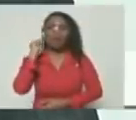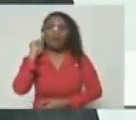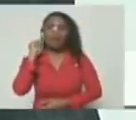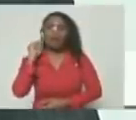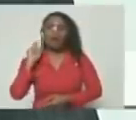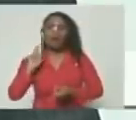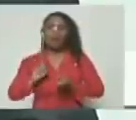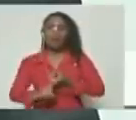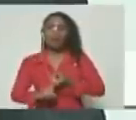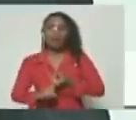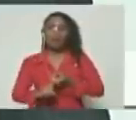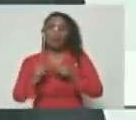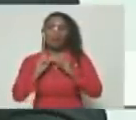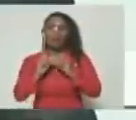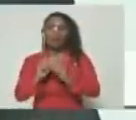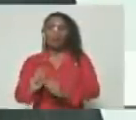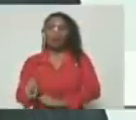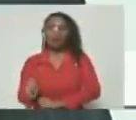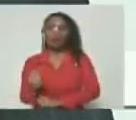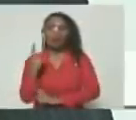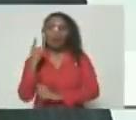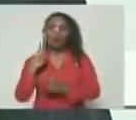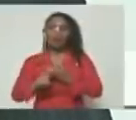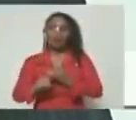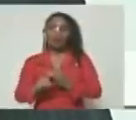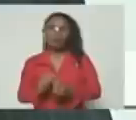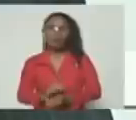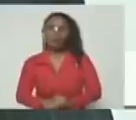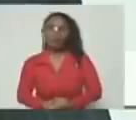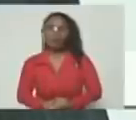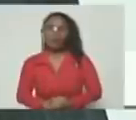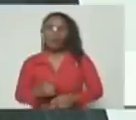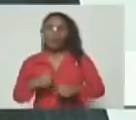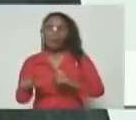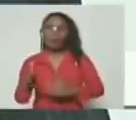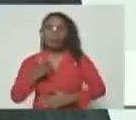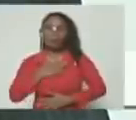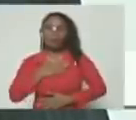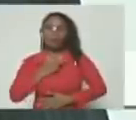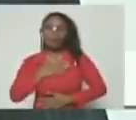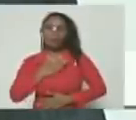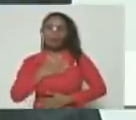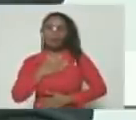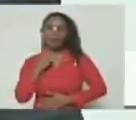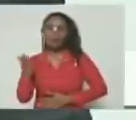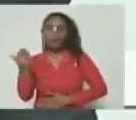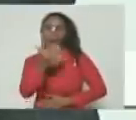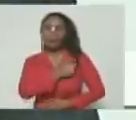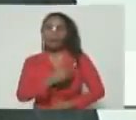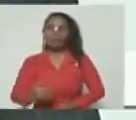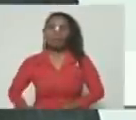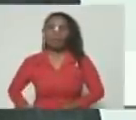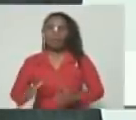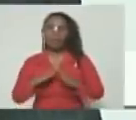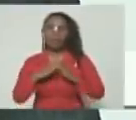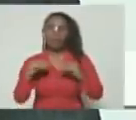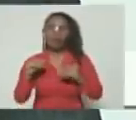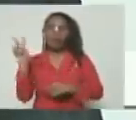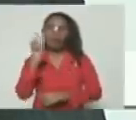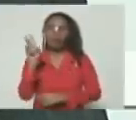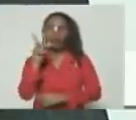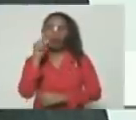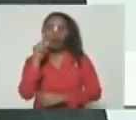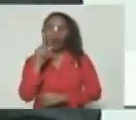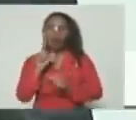Flores permanentemente la primera combatiente, pero como para mí, usted es el presidente de todos los venezolanos,